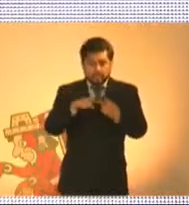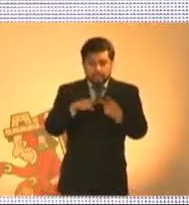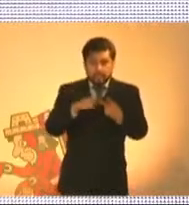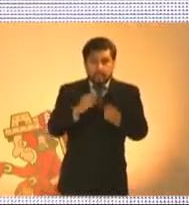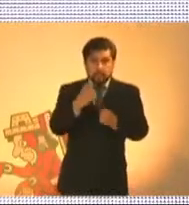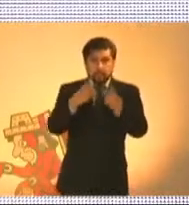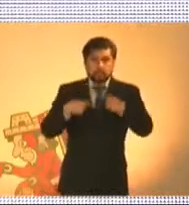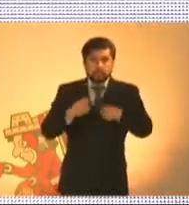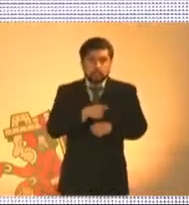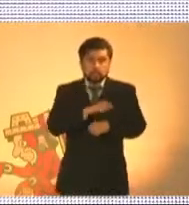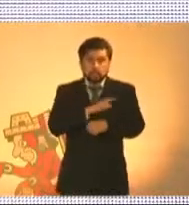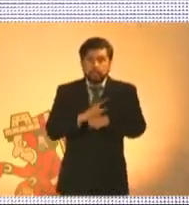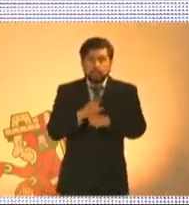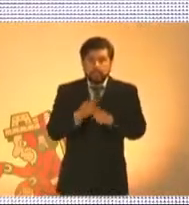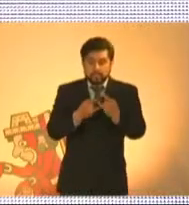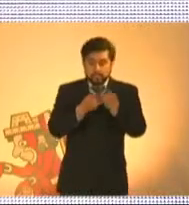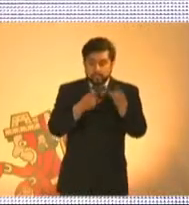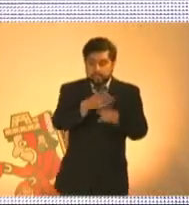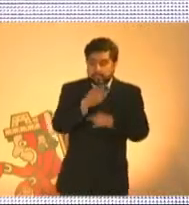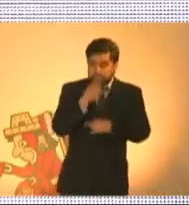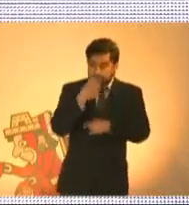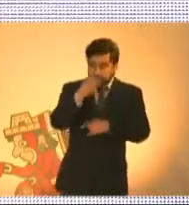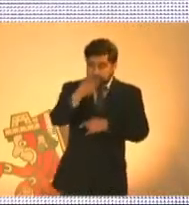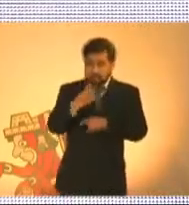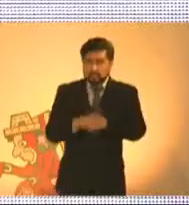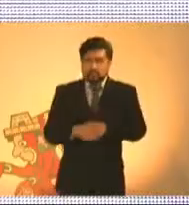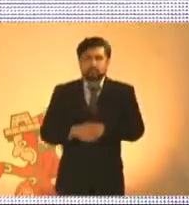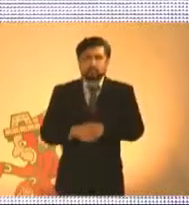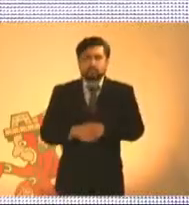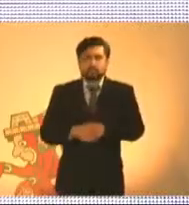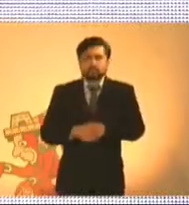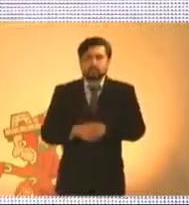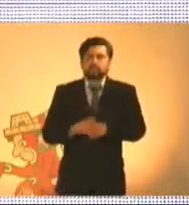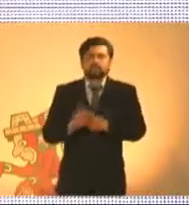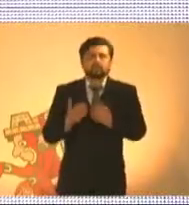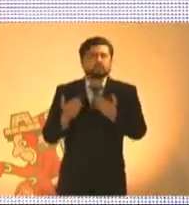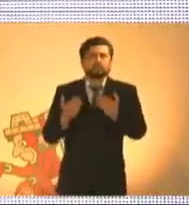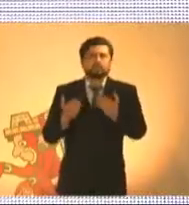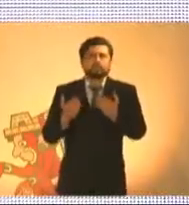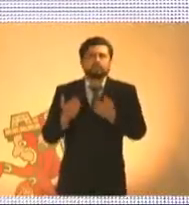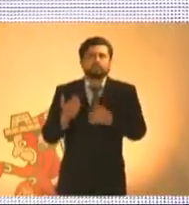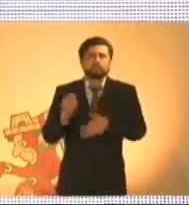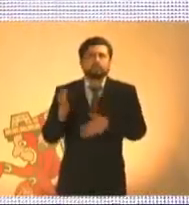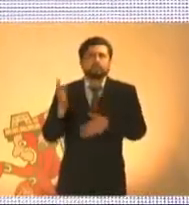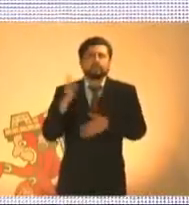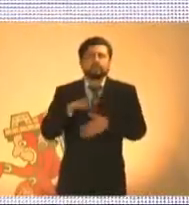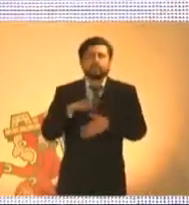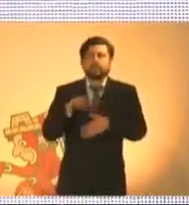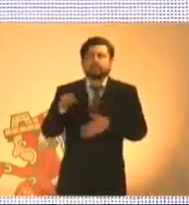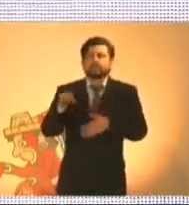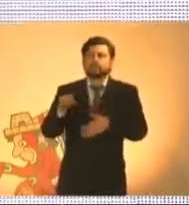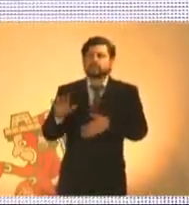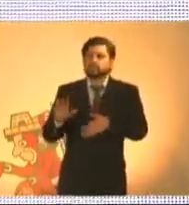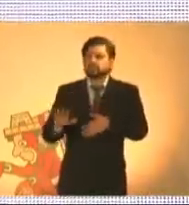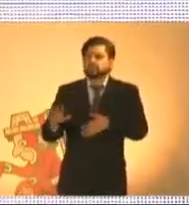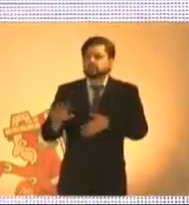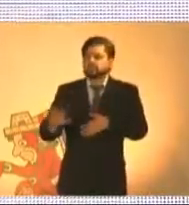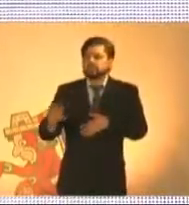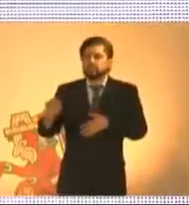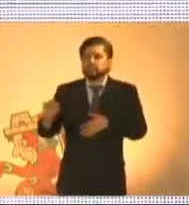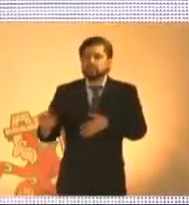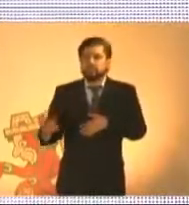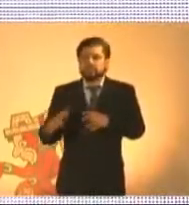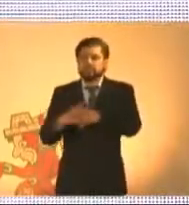que mantienen la tesis de que la hubo batalla de aquello fue un acuerdo de la masonería